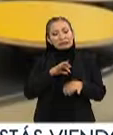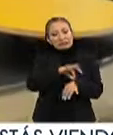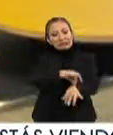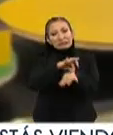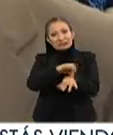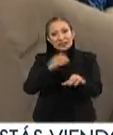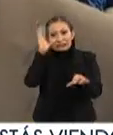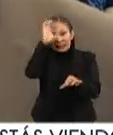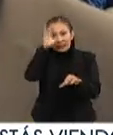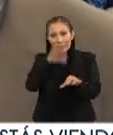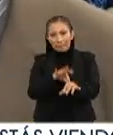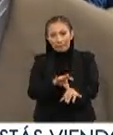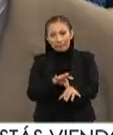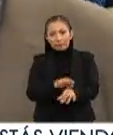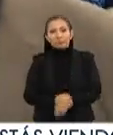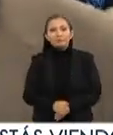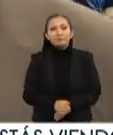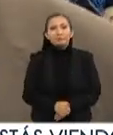ciencia en acción. El